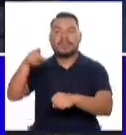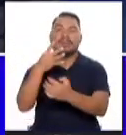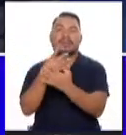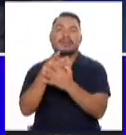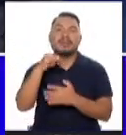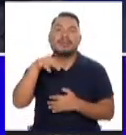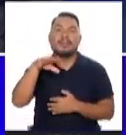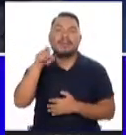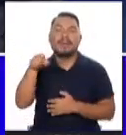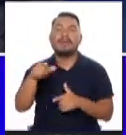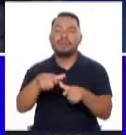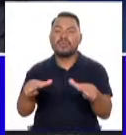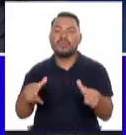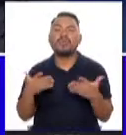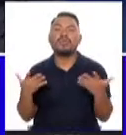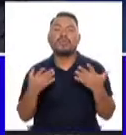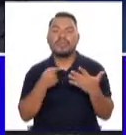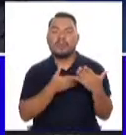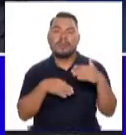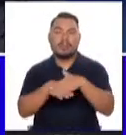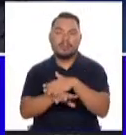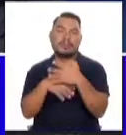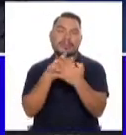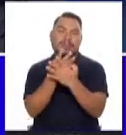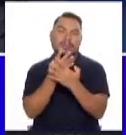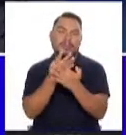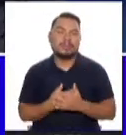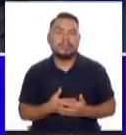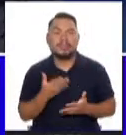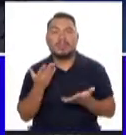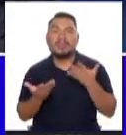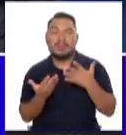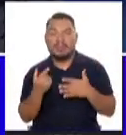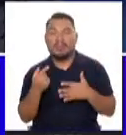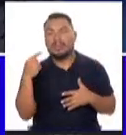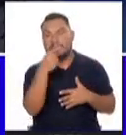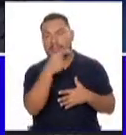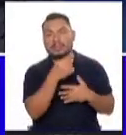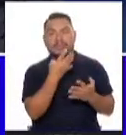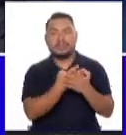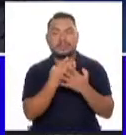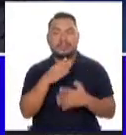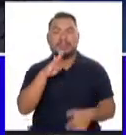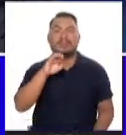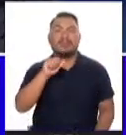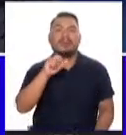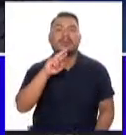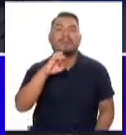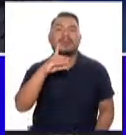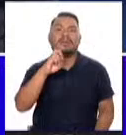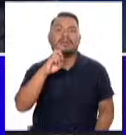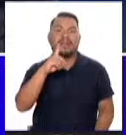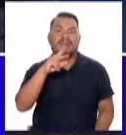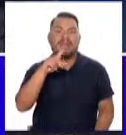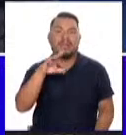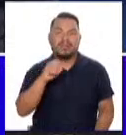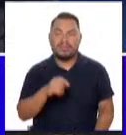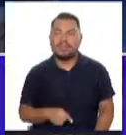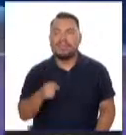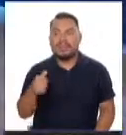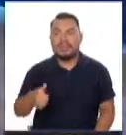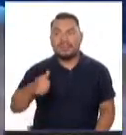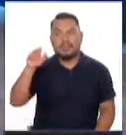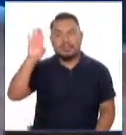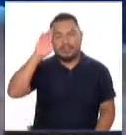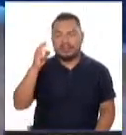puedan designar el lugar donde va a estar, que lo más probable es que sea la prisión de Barbadillo. El jefe del INPE ya lo había adelantado, ¿no?